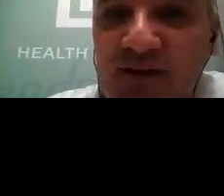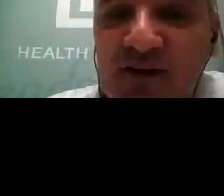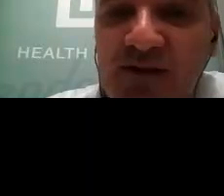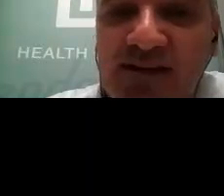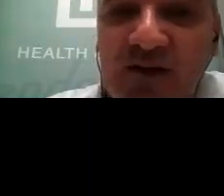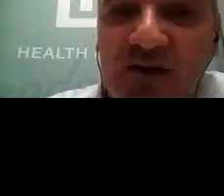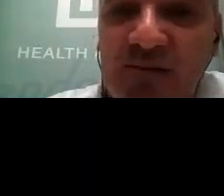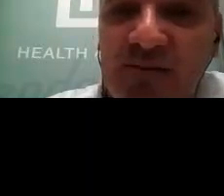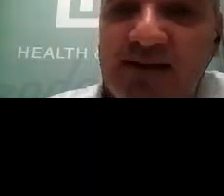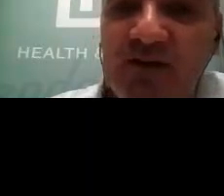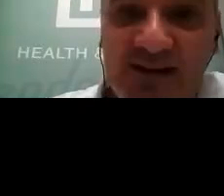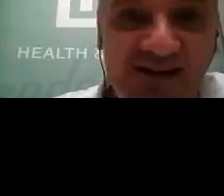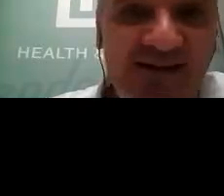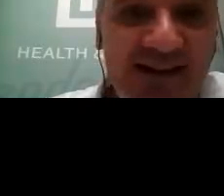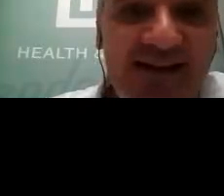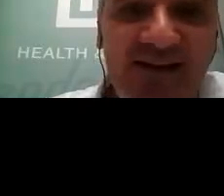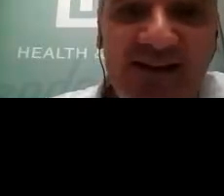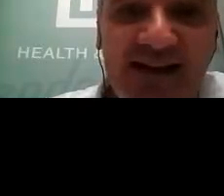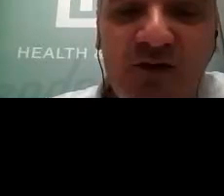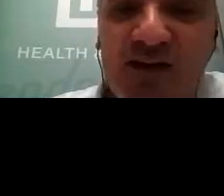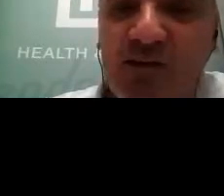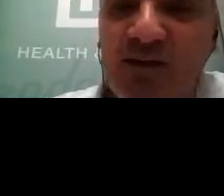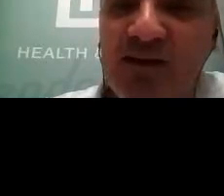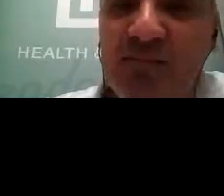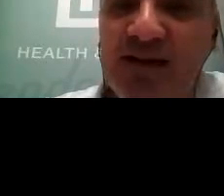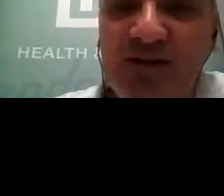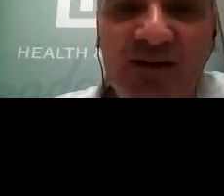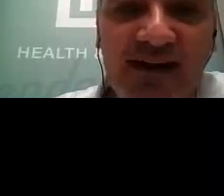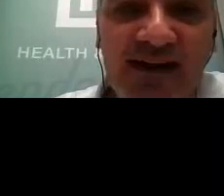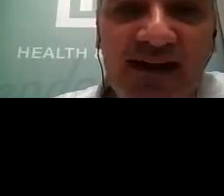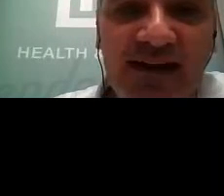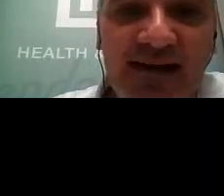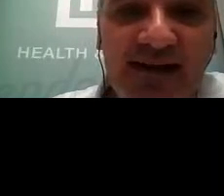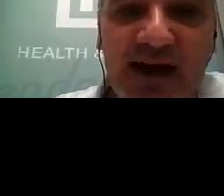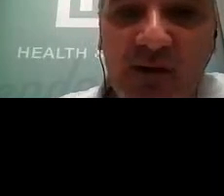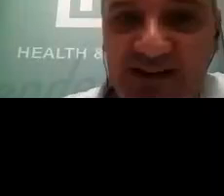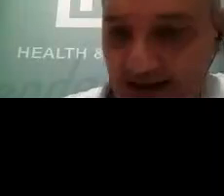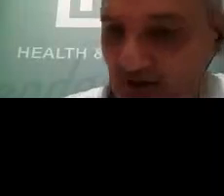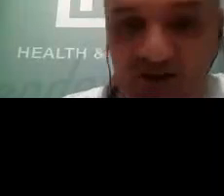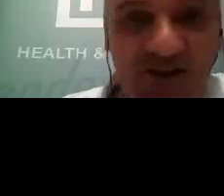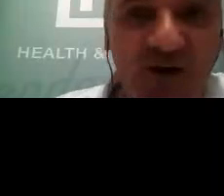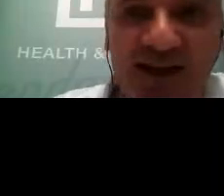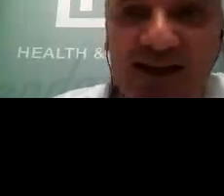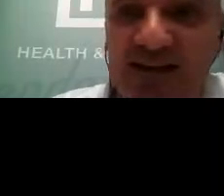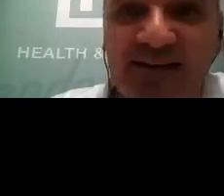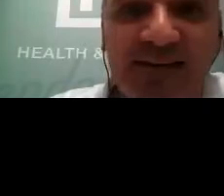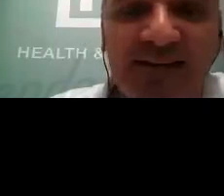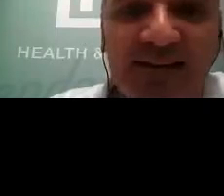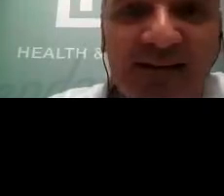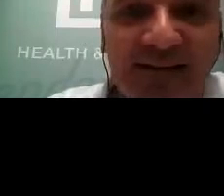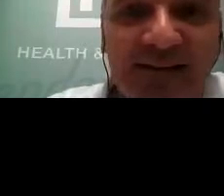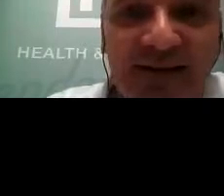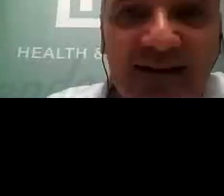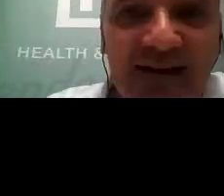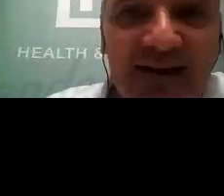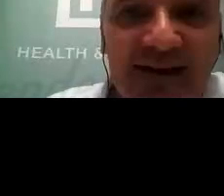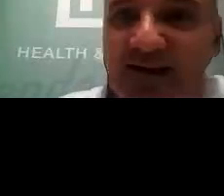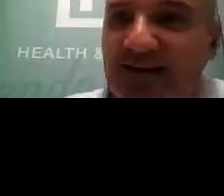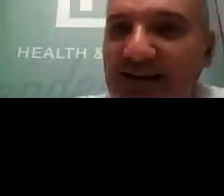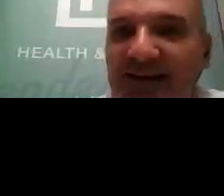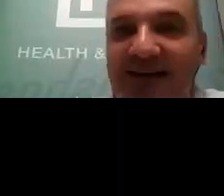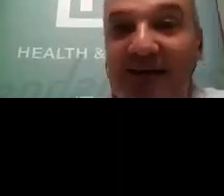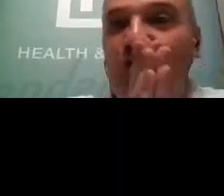gramos en 125 mililitros de leche desnatada sin lactosa o en 100 mililitros de agua, sería la dosis recomendada.